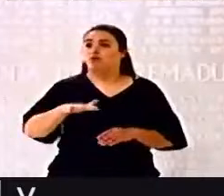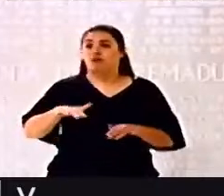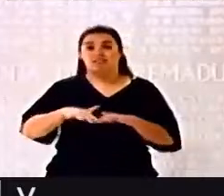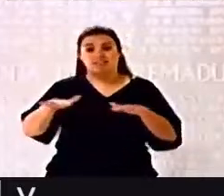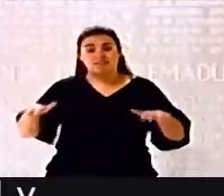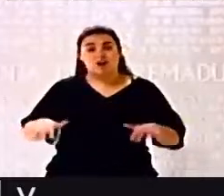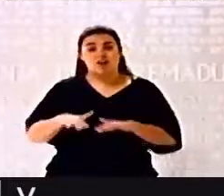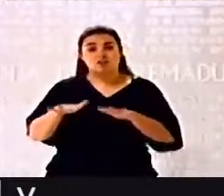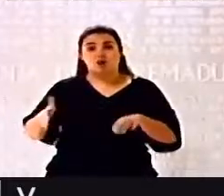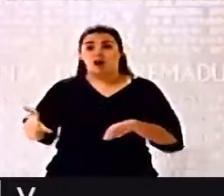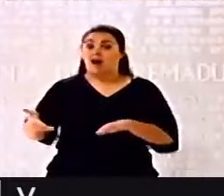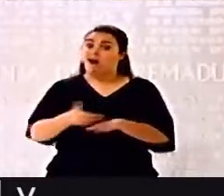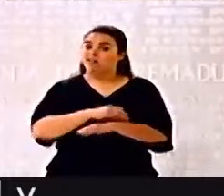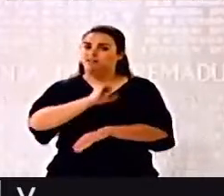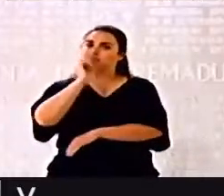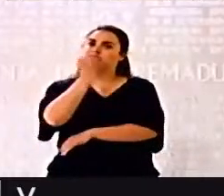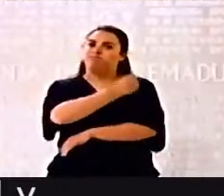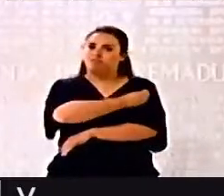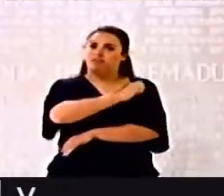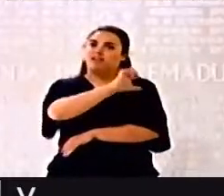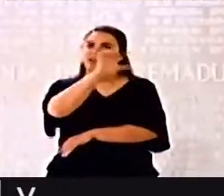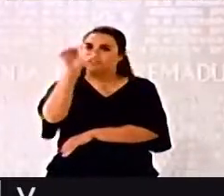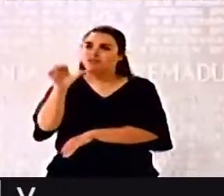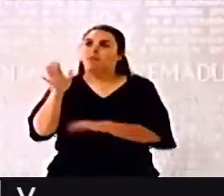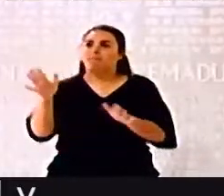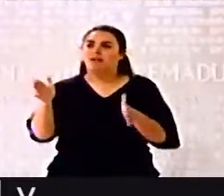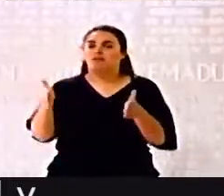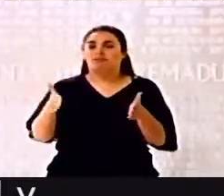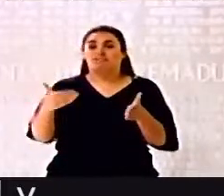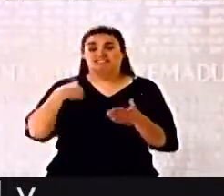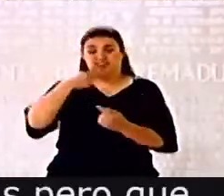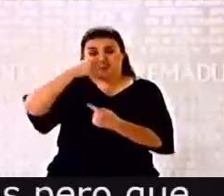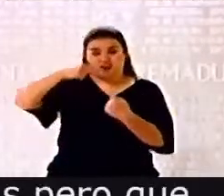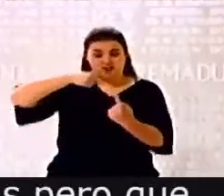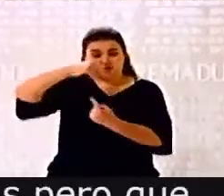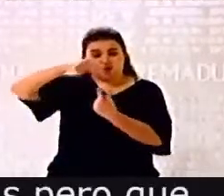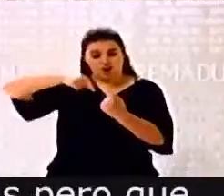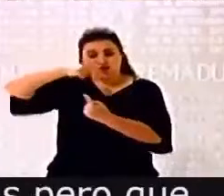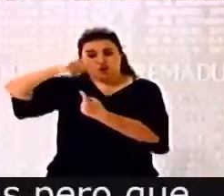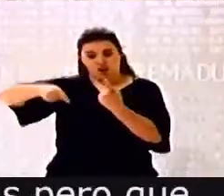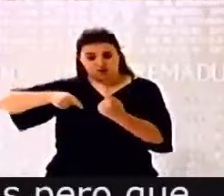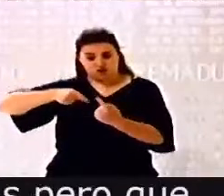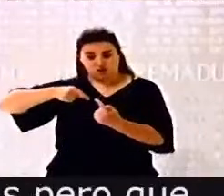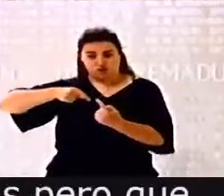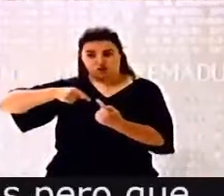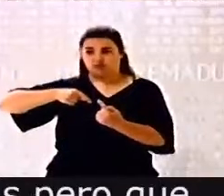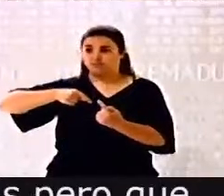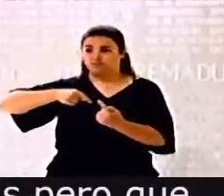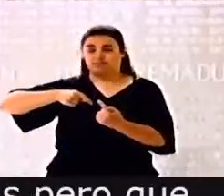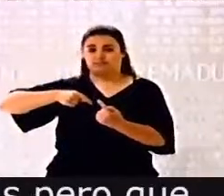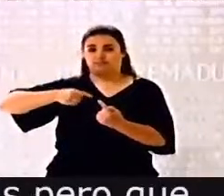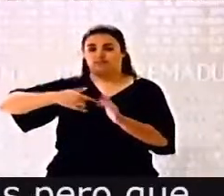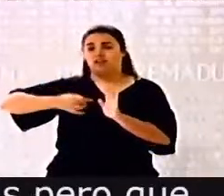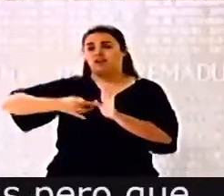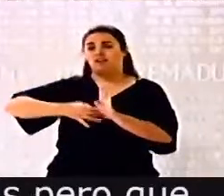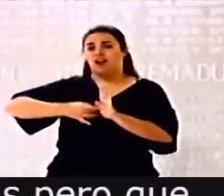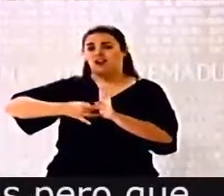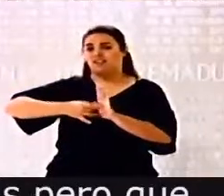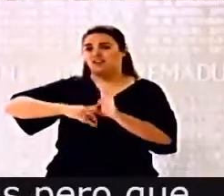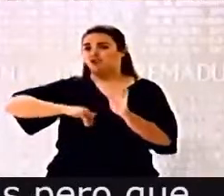que estaban inscritas en el registro, pero que durante varios años seguidos han dado una calidad